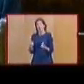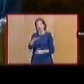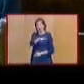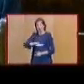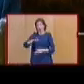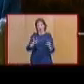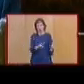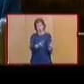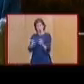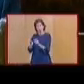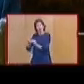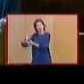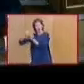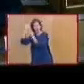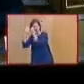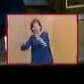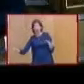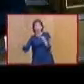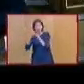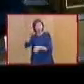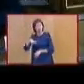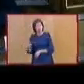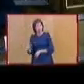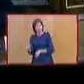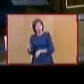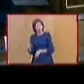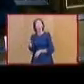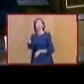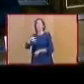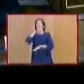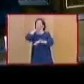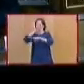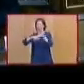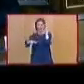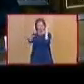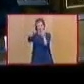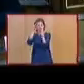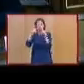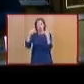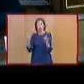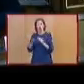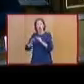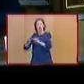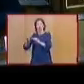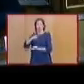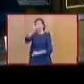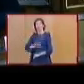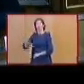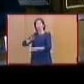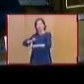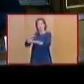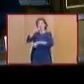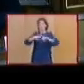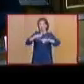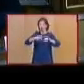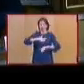en ese plan que está pensando. Y el cumplimiento estricto de alcanzar y mantener la media de inversión pública estatal que contempla nuestro régimen